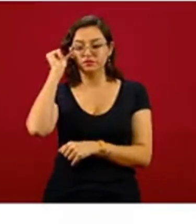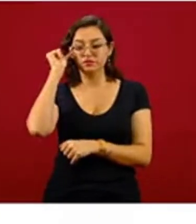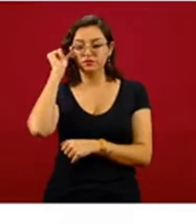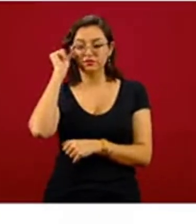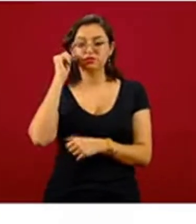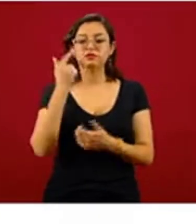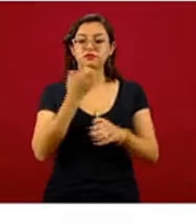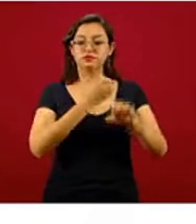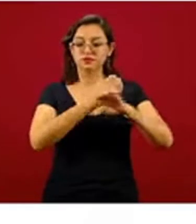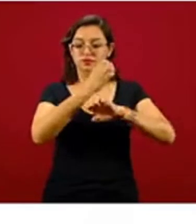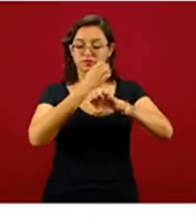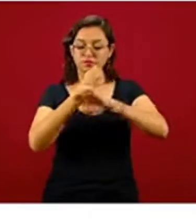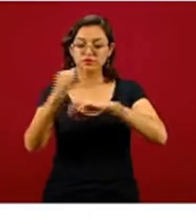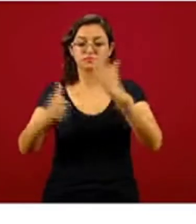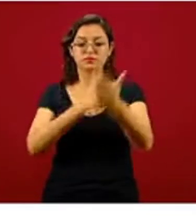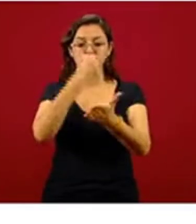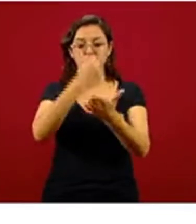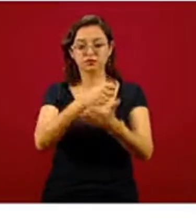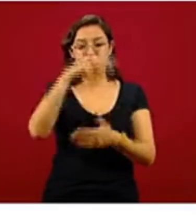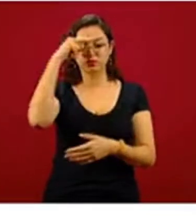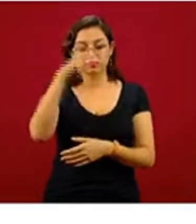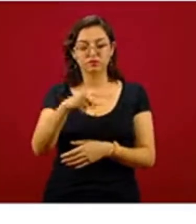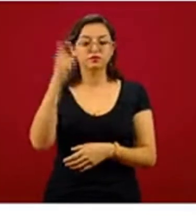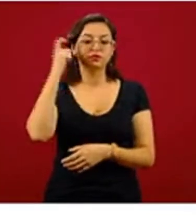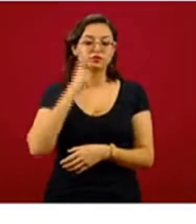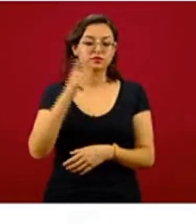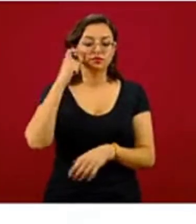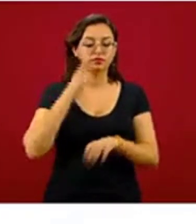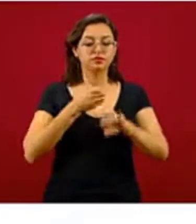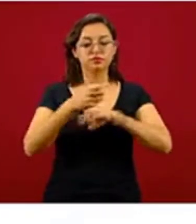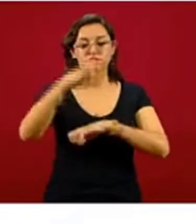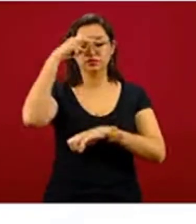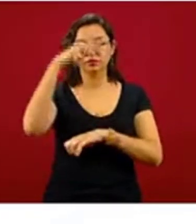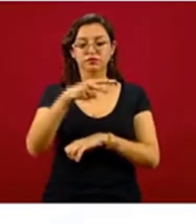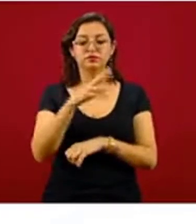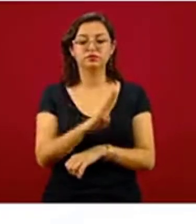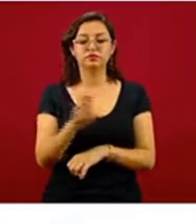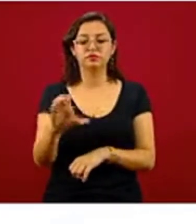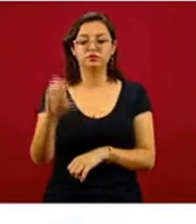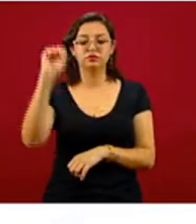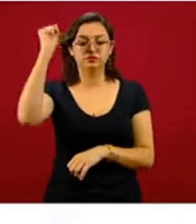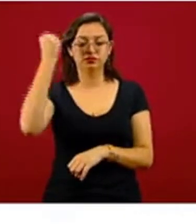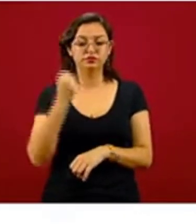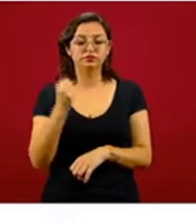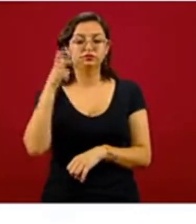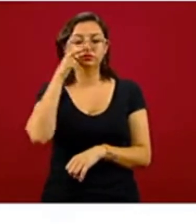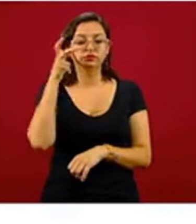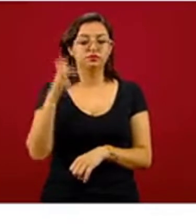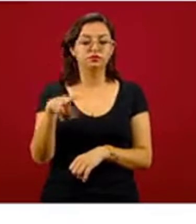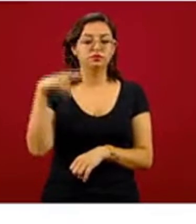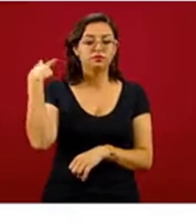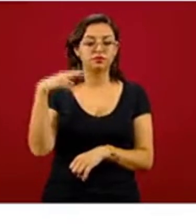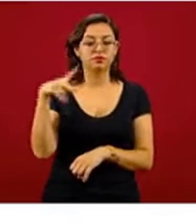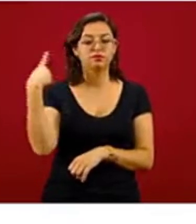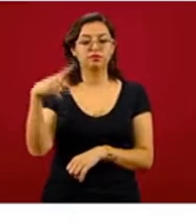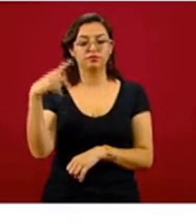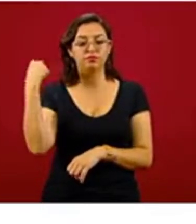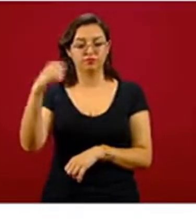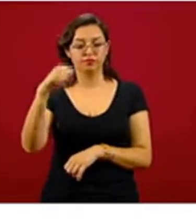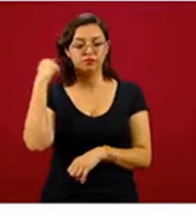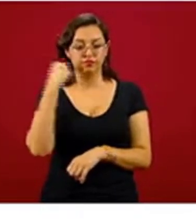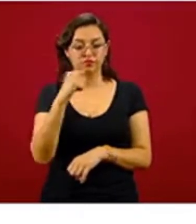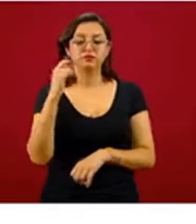los estados como Ciudad de México, Guerrero, Estado de México, Baja California, Sinaloa, Hidalgo, Veracruz, Puebla y